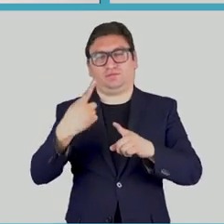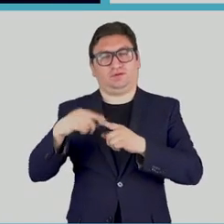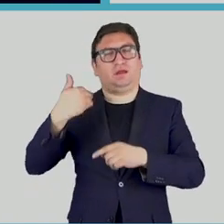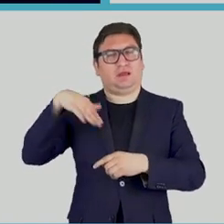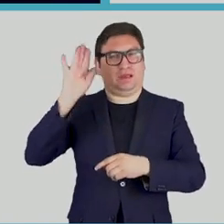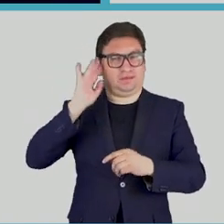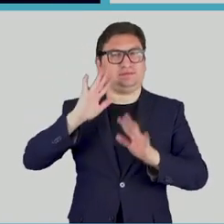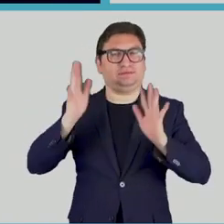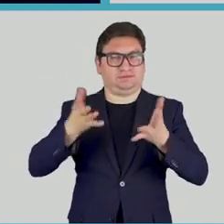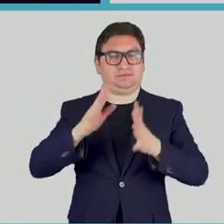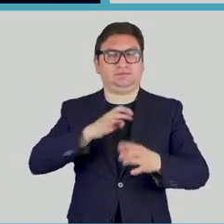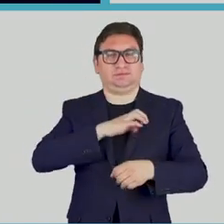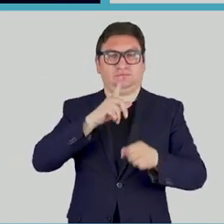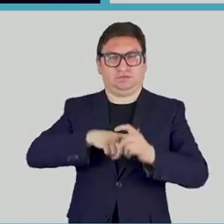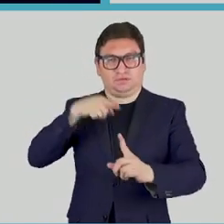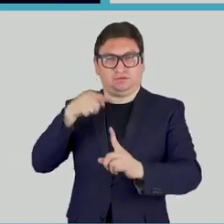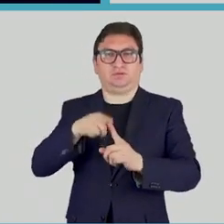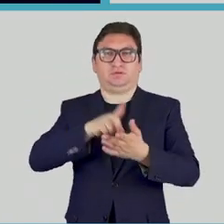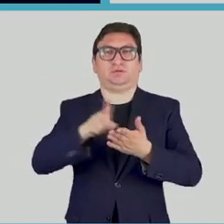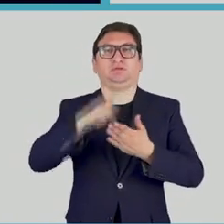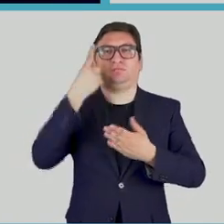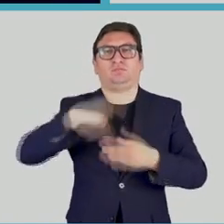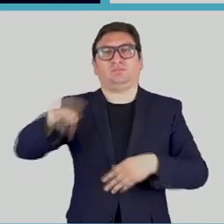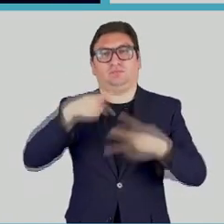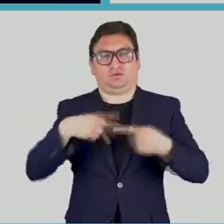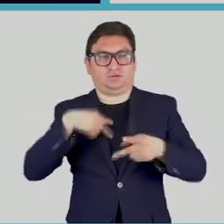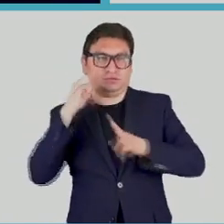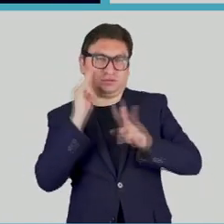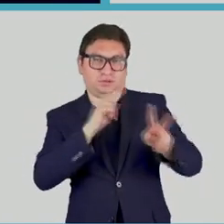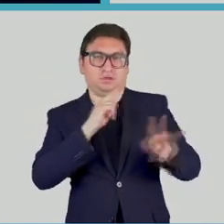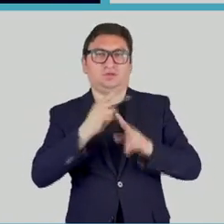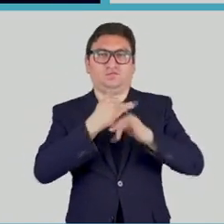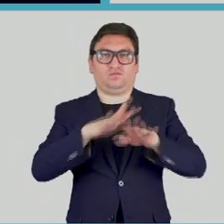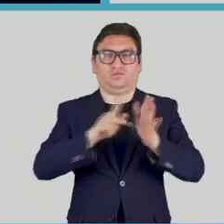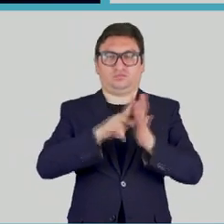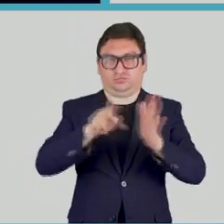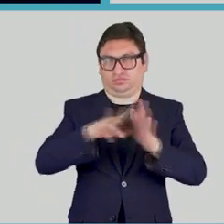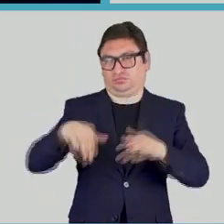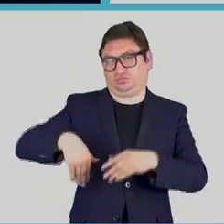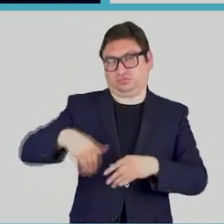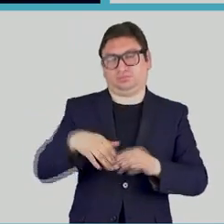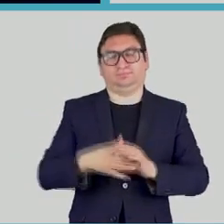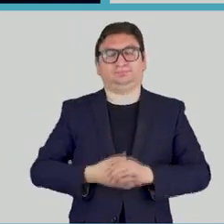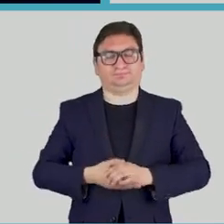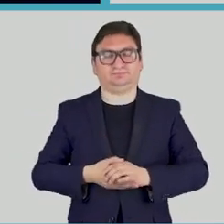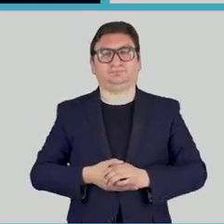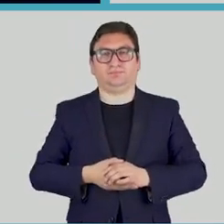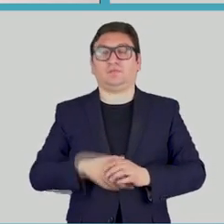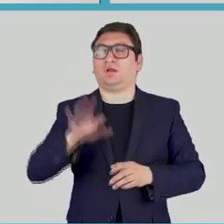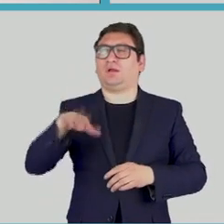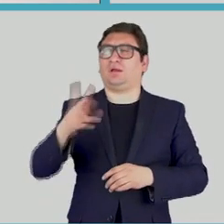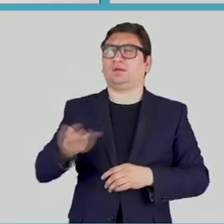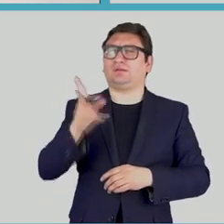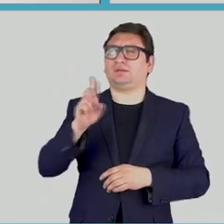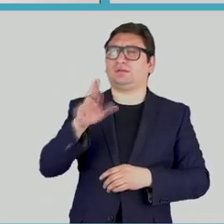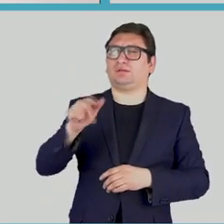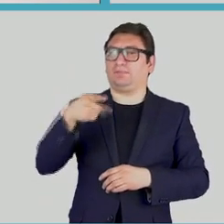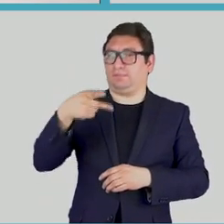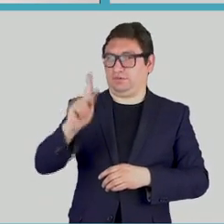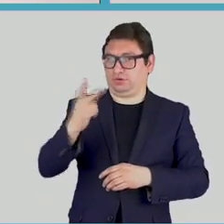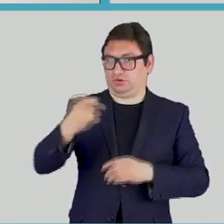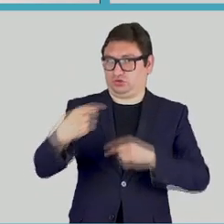como ha sucedido ya en Casos específicos sobre Derechos de las audiencias de manera más o menos reciente pero ahí doctor Supuestamente